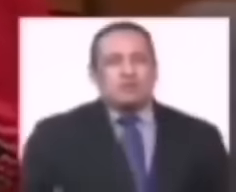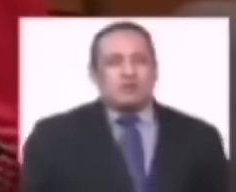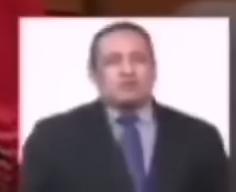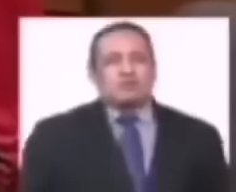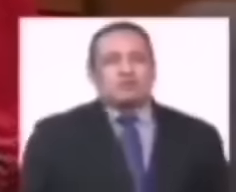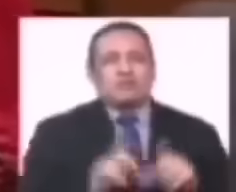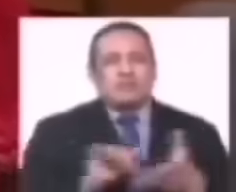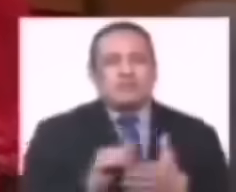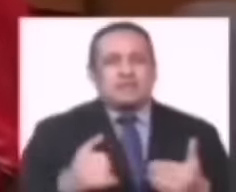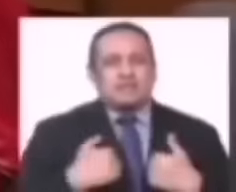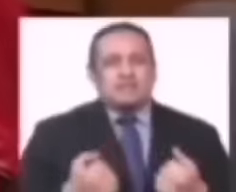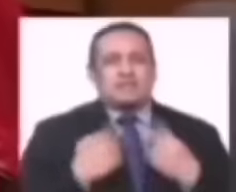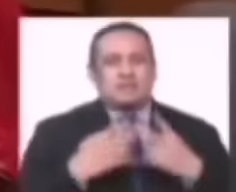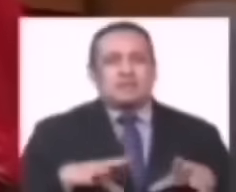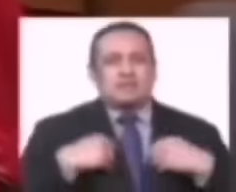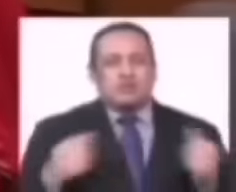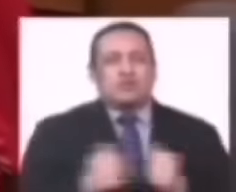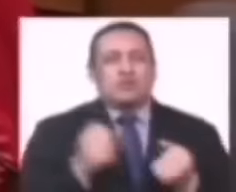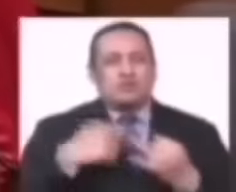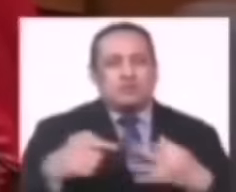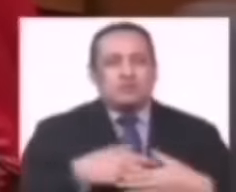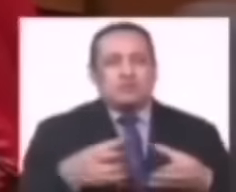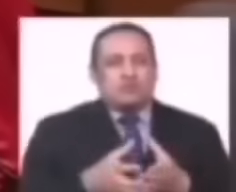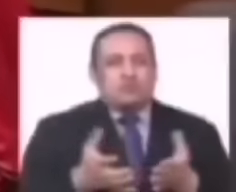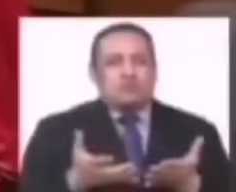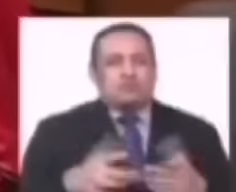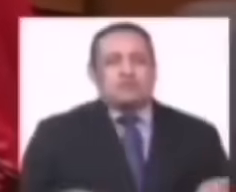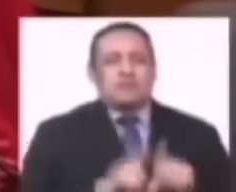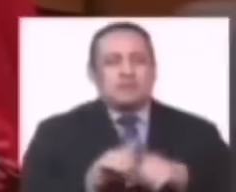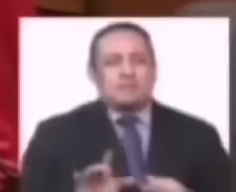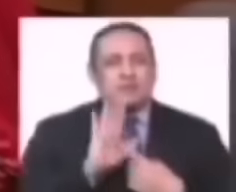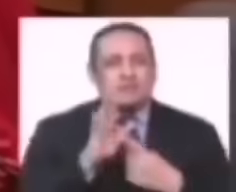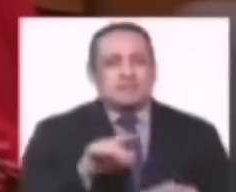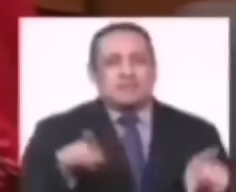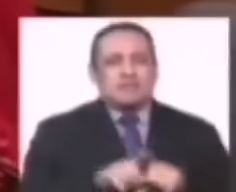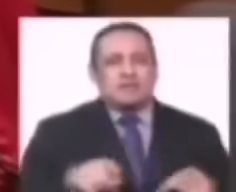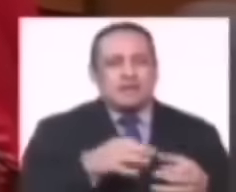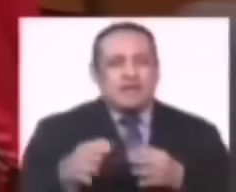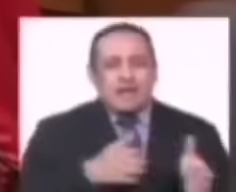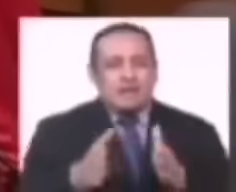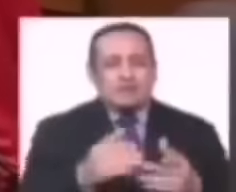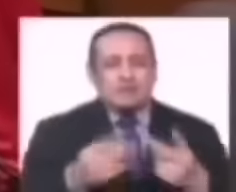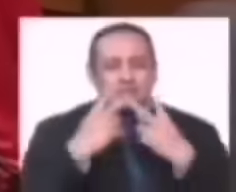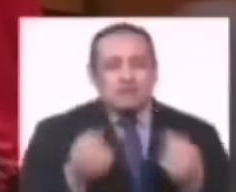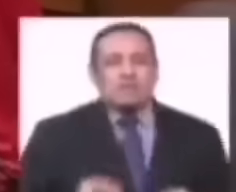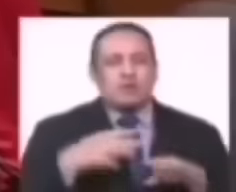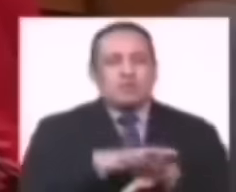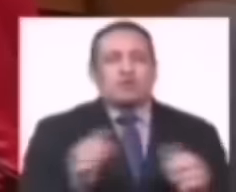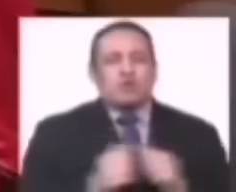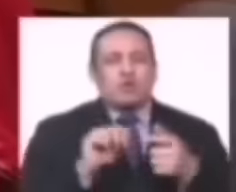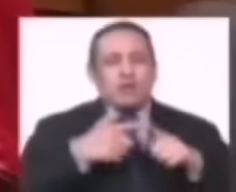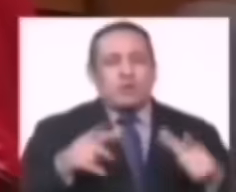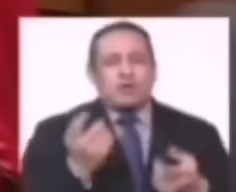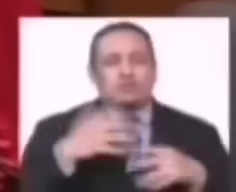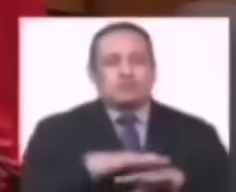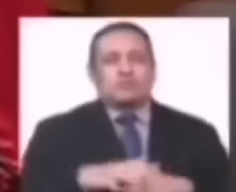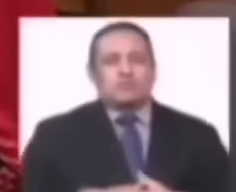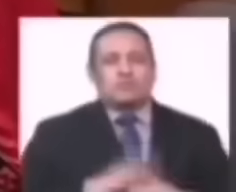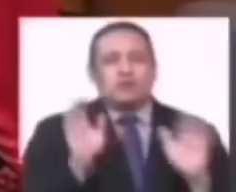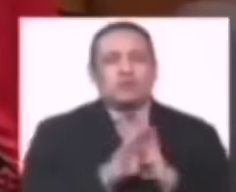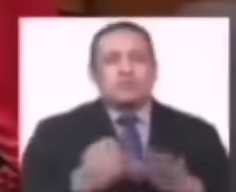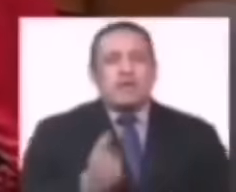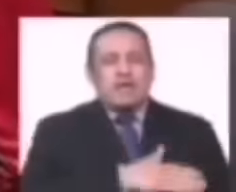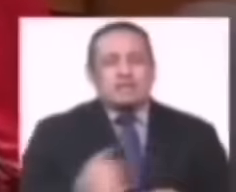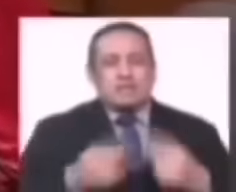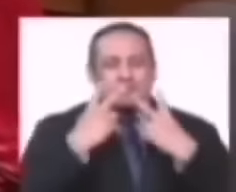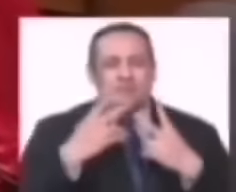que además ha permitido que varias entidades emitan incluso lineamientos para la incorporación del lenguaje inclusivo. Hay una mirada